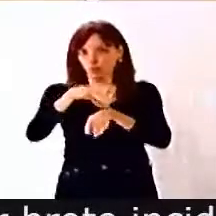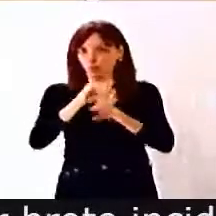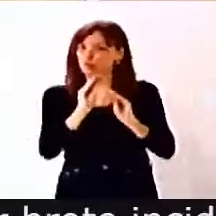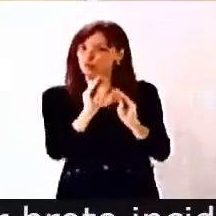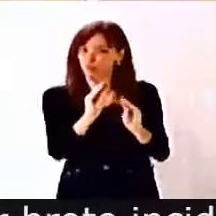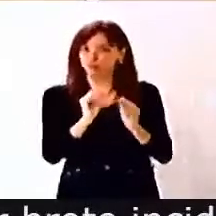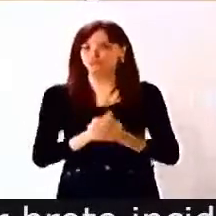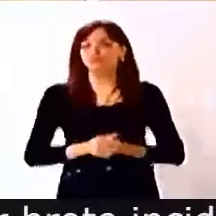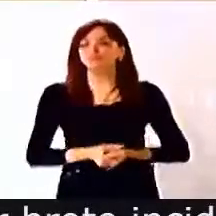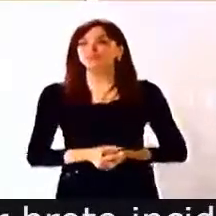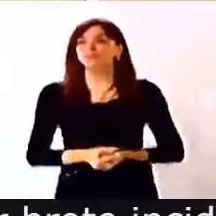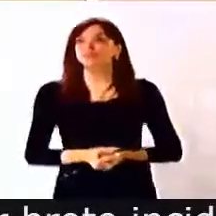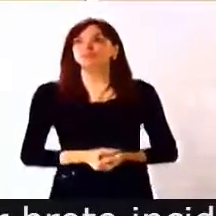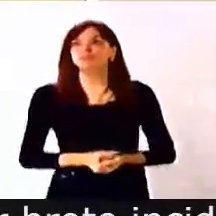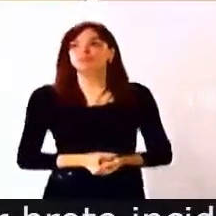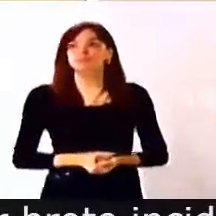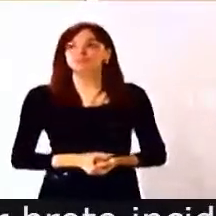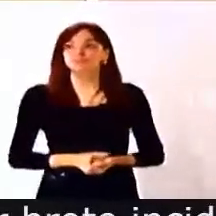salud.